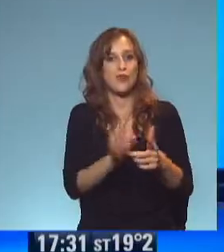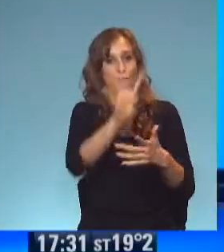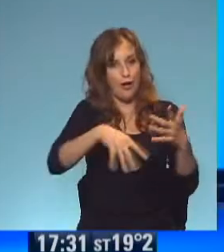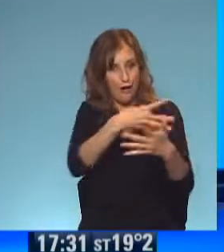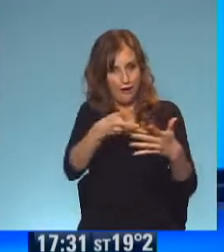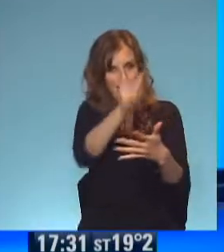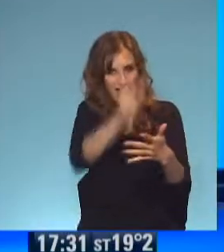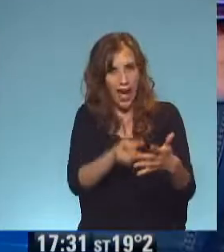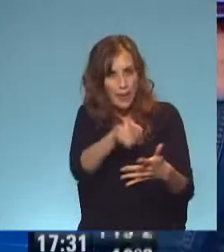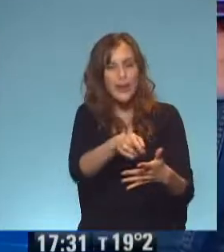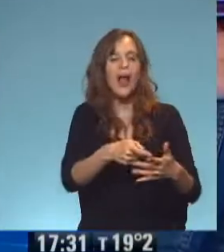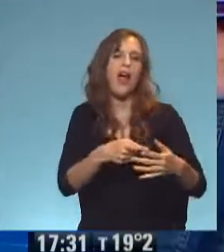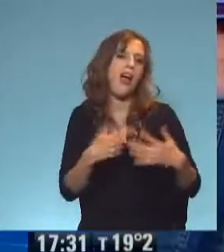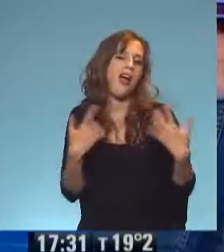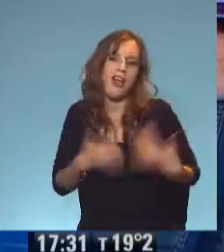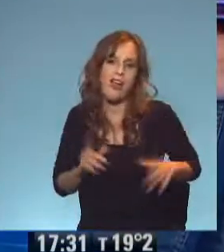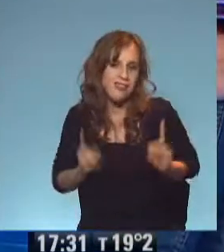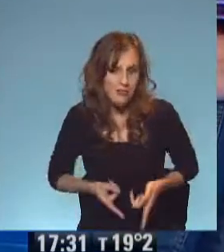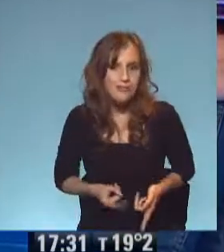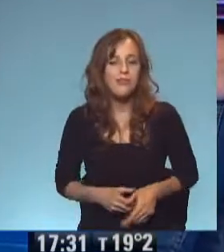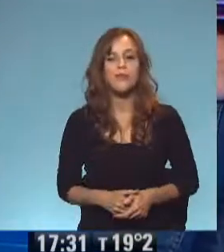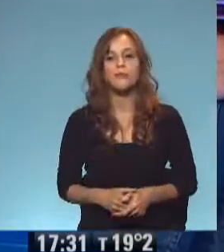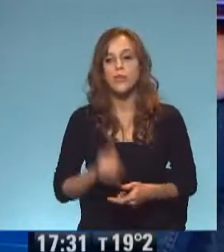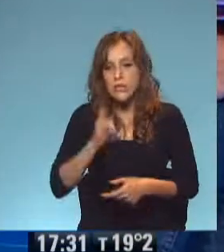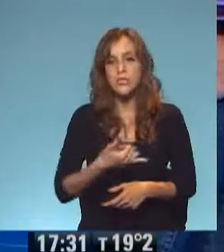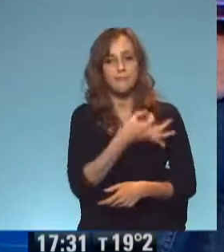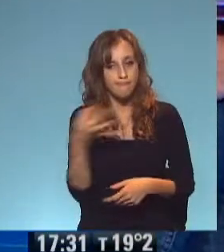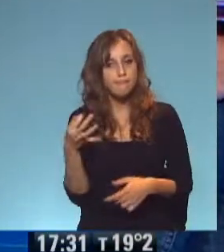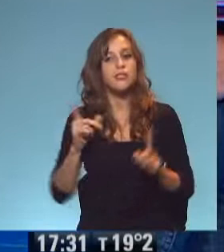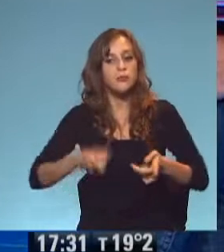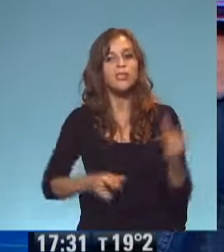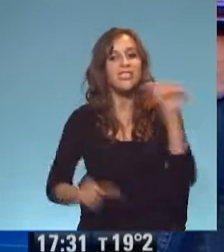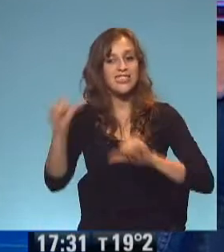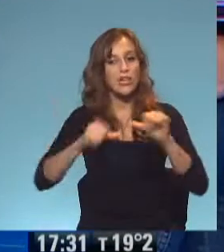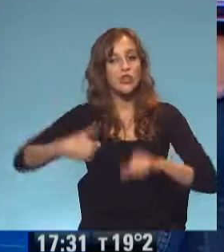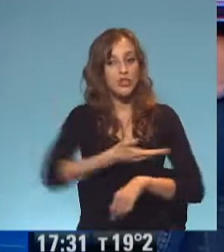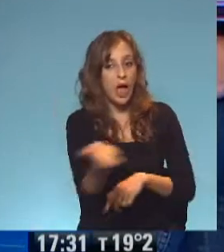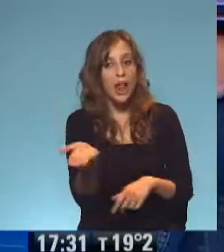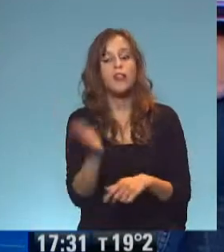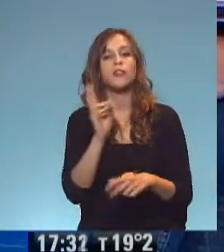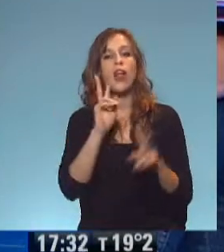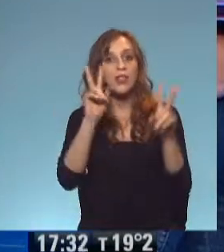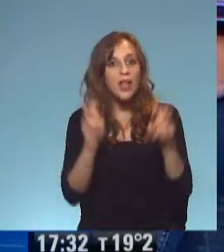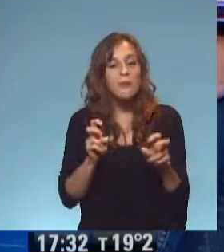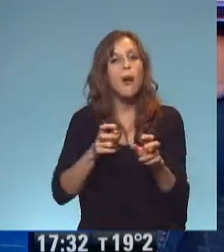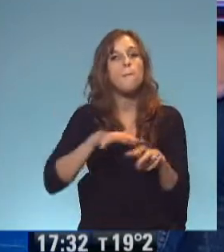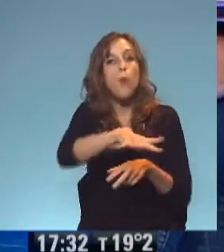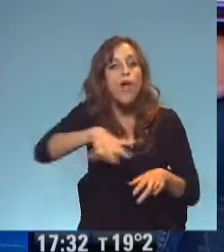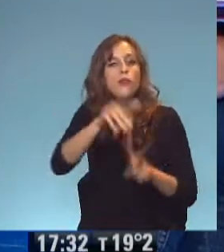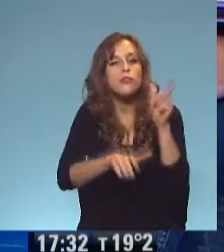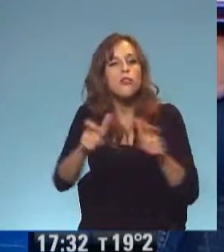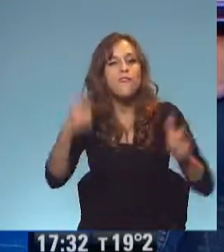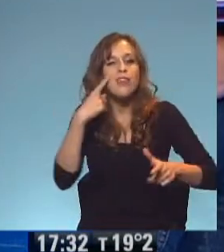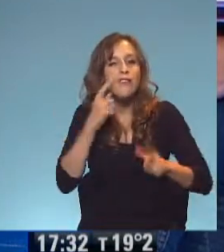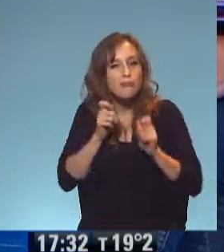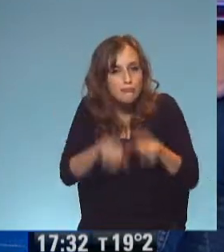la tabla pitagórica, que seguimos multiplicando. Exacto, también vimos en ciencias sociales justamente los pueblos originarios. En este caso, el pueblo